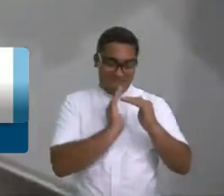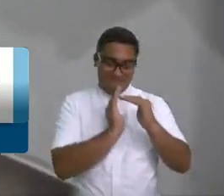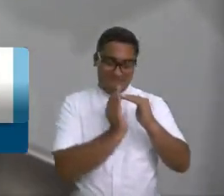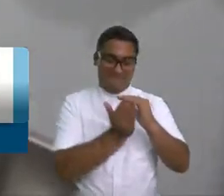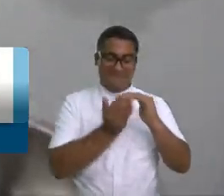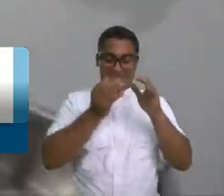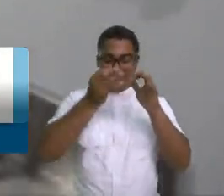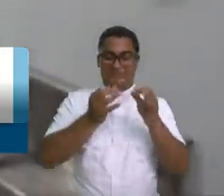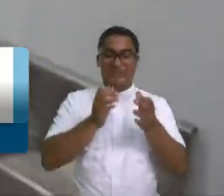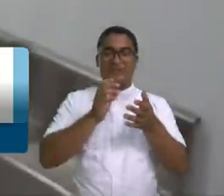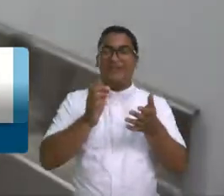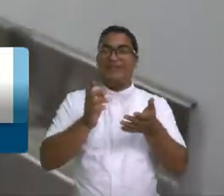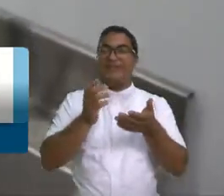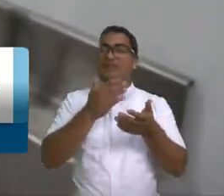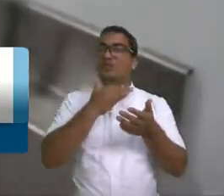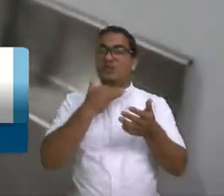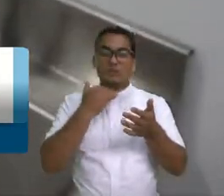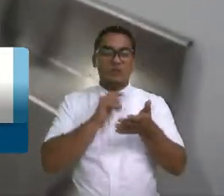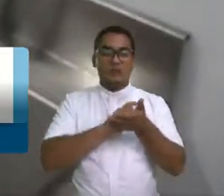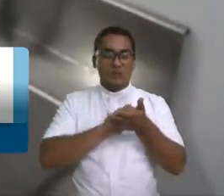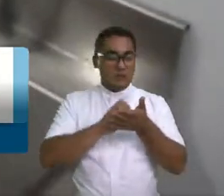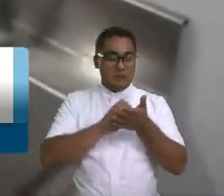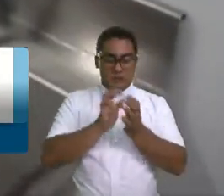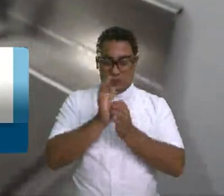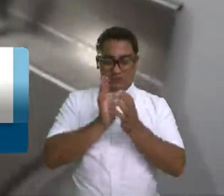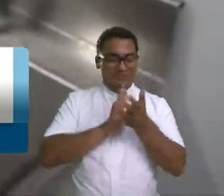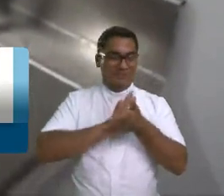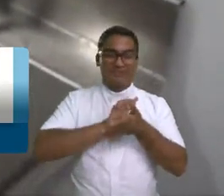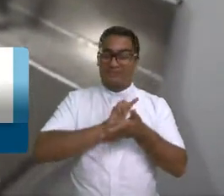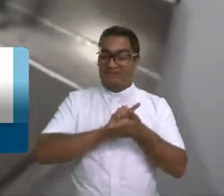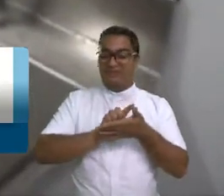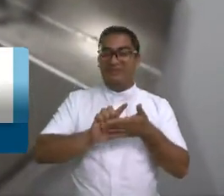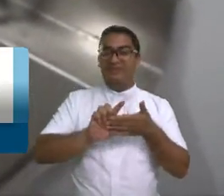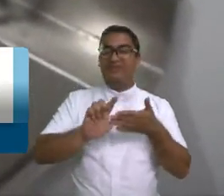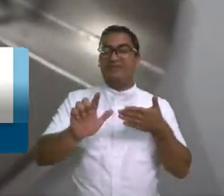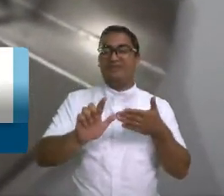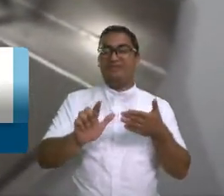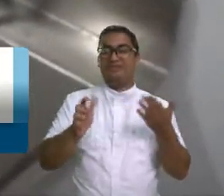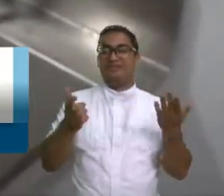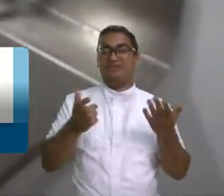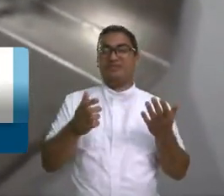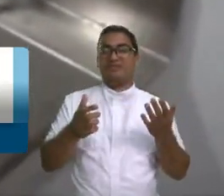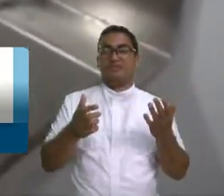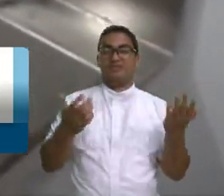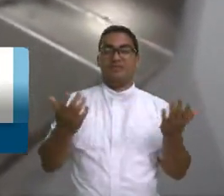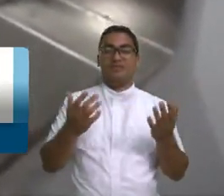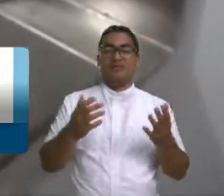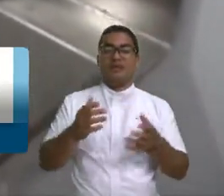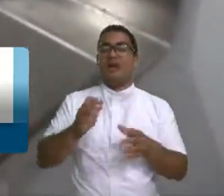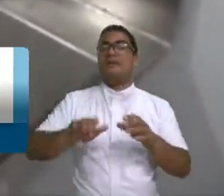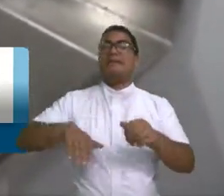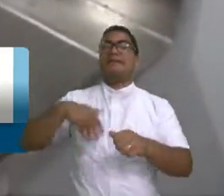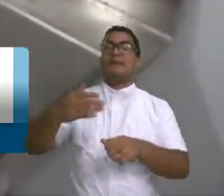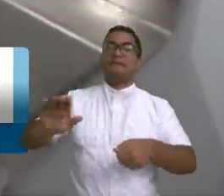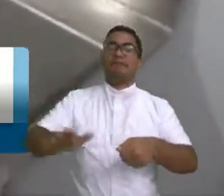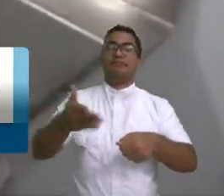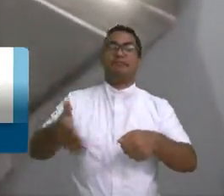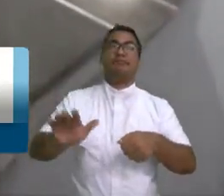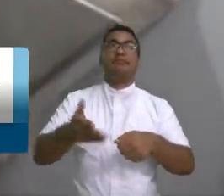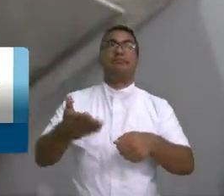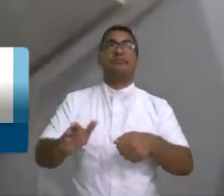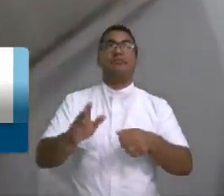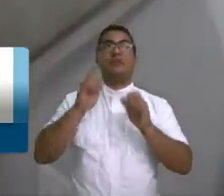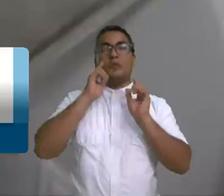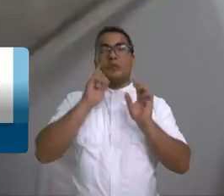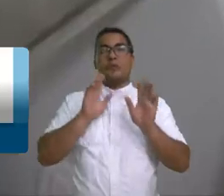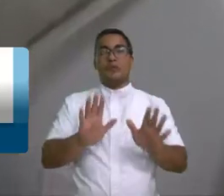ahí partículas que a veces es difícil de sacar, vean, en el lavado de manos, más si nos enjuagamos así, rapidito. Entonces, a